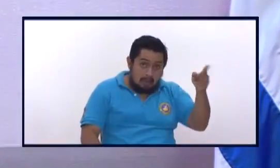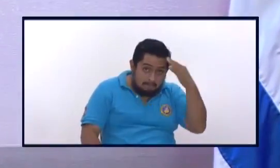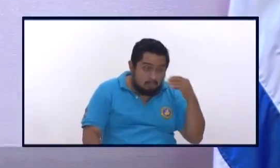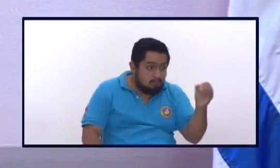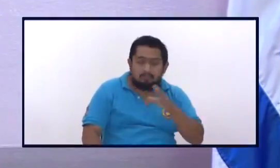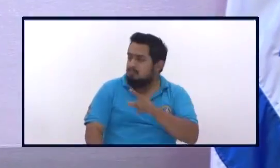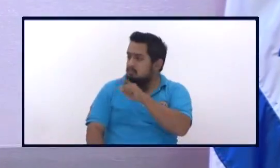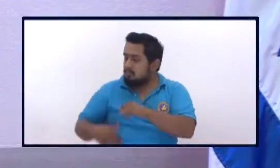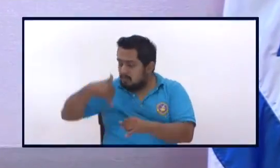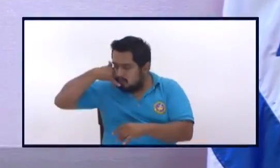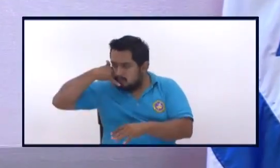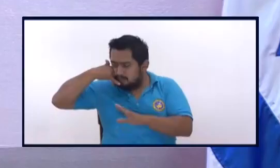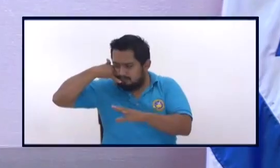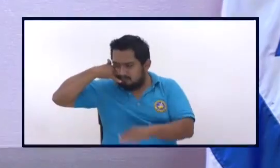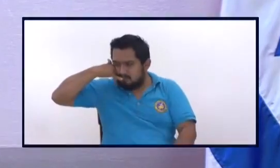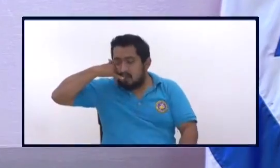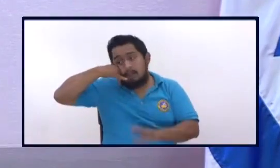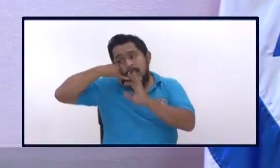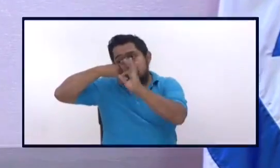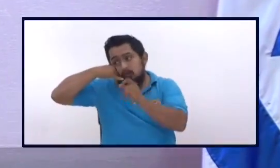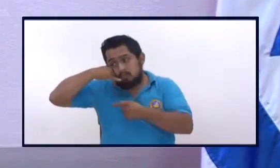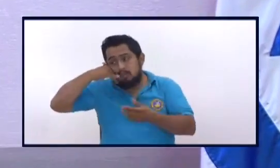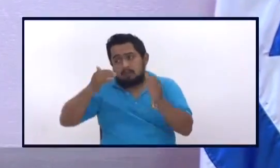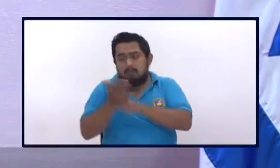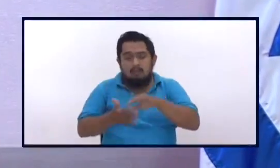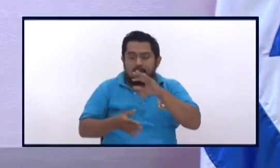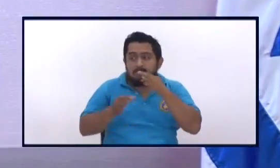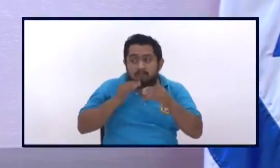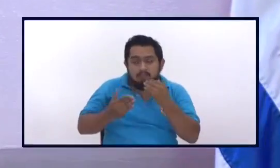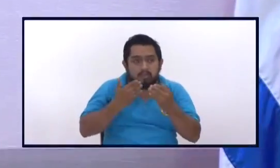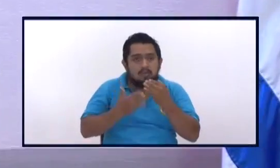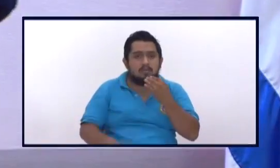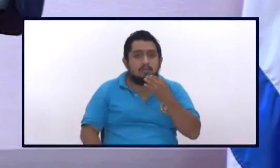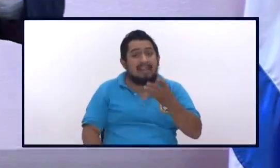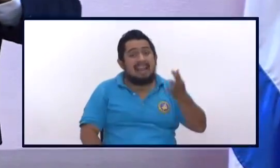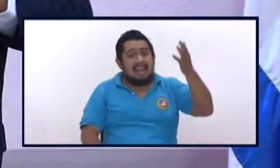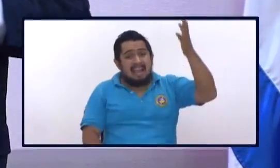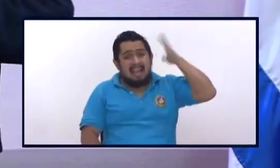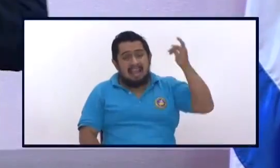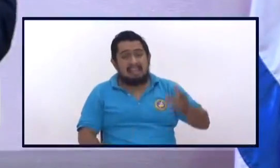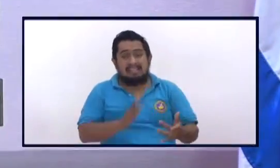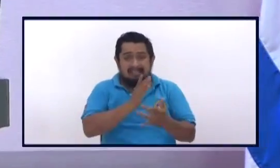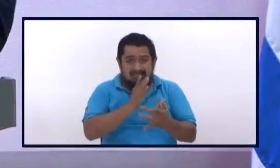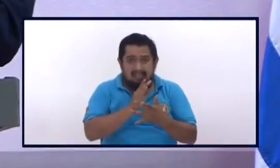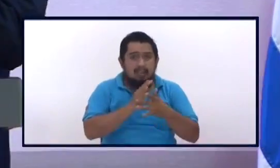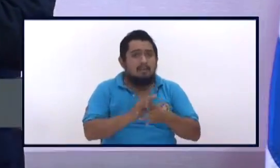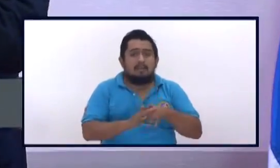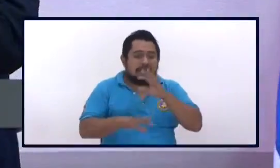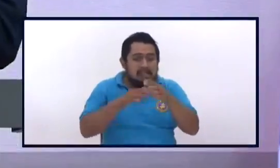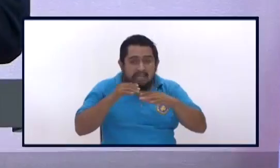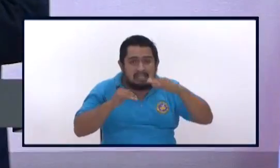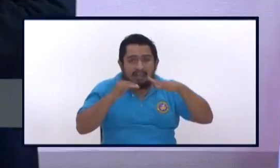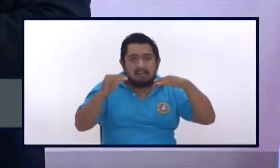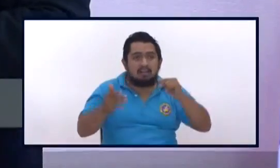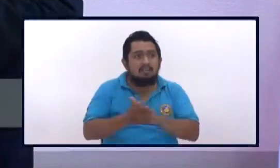la señorita la licenciada mire pastor ya celular y me explicó que en aquel entonces la tecnología era menos exacta y hay ciertos